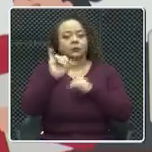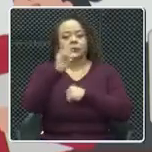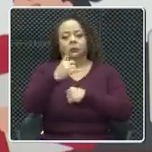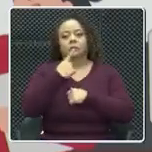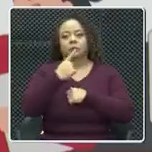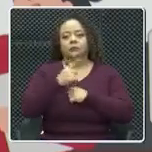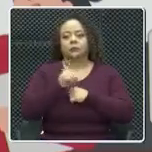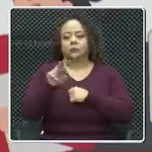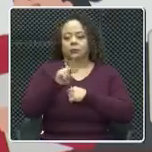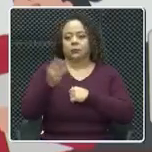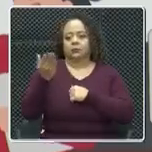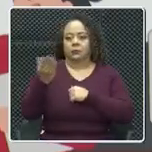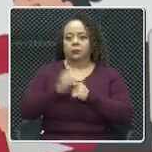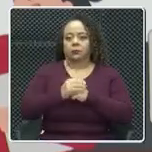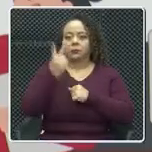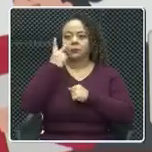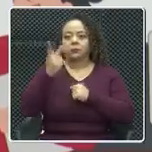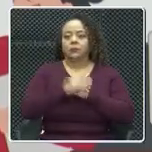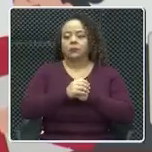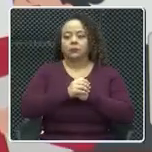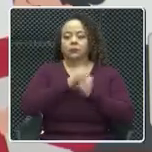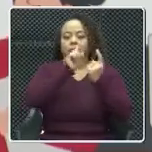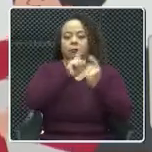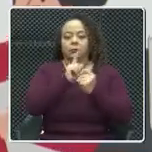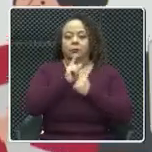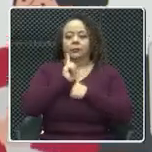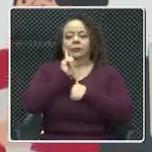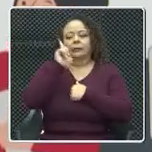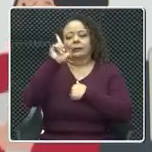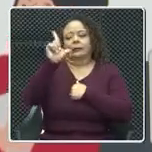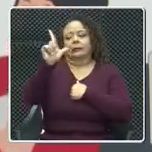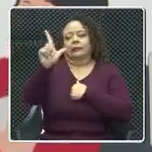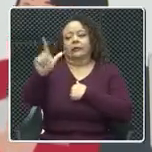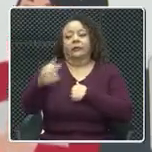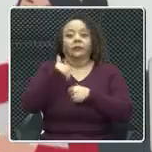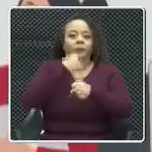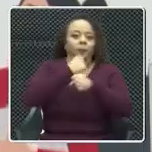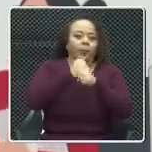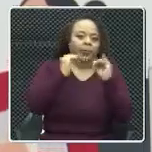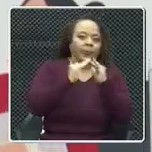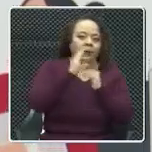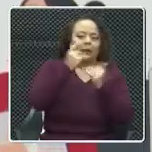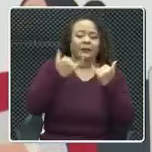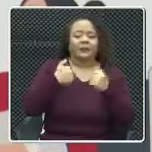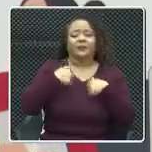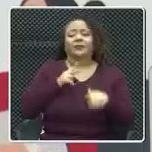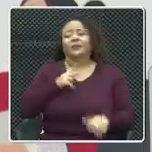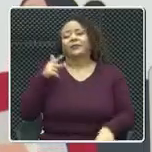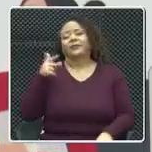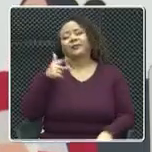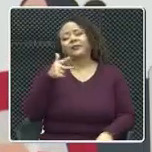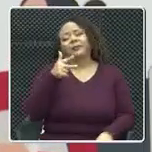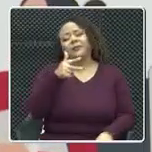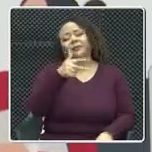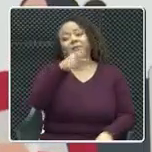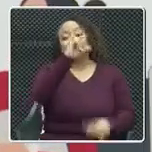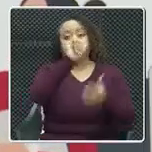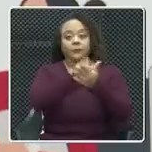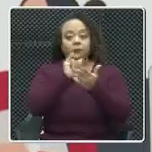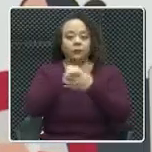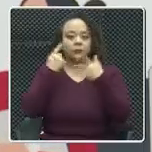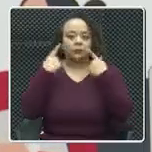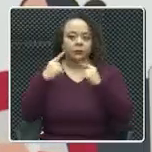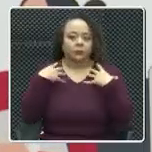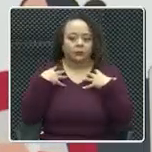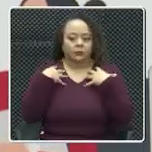decía la compañera, vamos a ver las distancias, ¿verdad? Entonces estaba en teletrabajo y de repente ahora me tengo que trasladar y eso me está